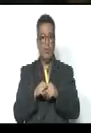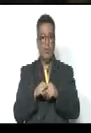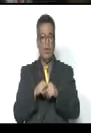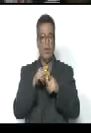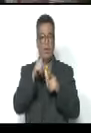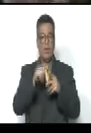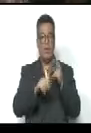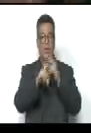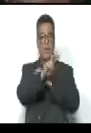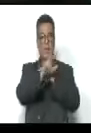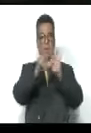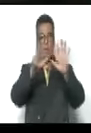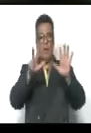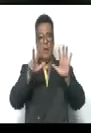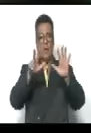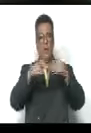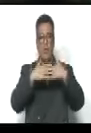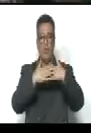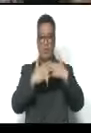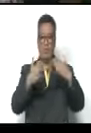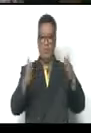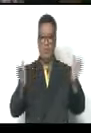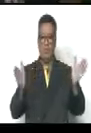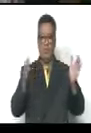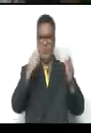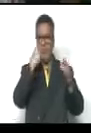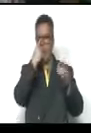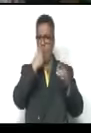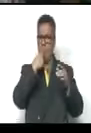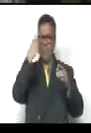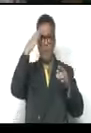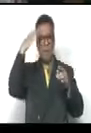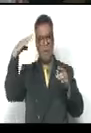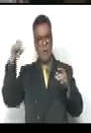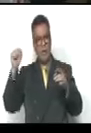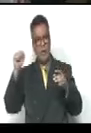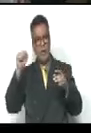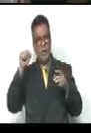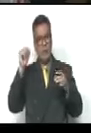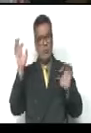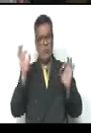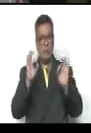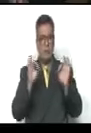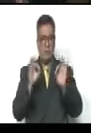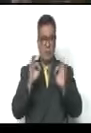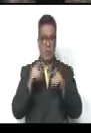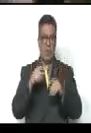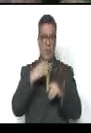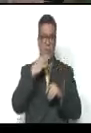el 28 se despeja la incógnita y soñar no cuesta nada.